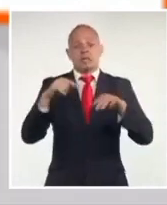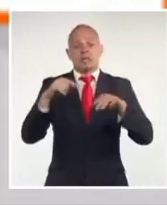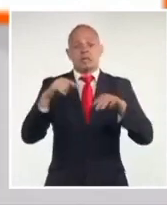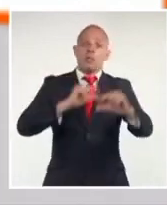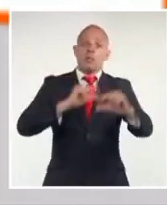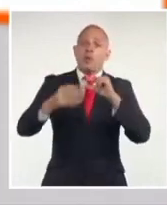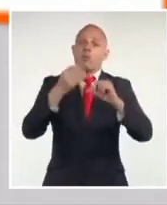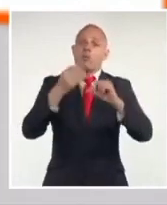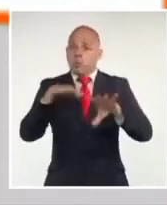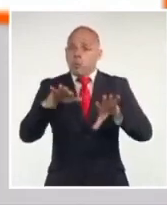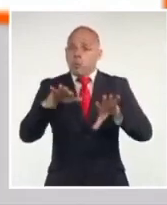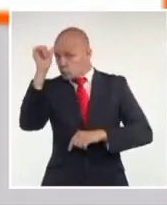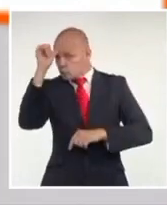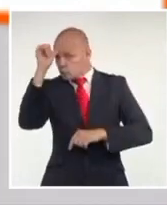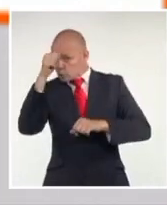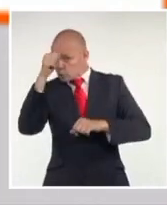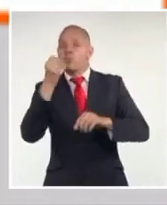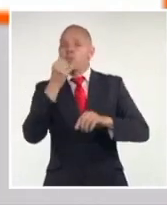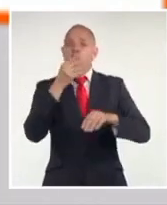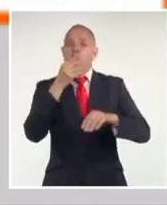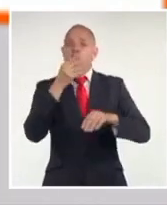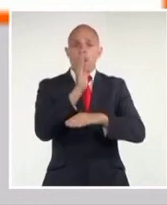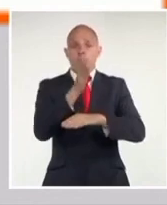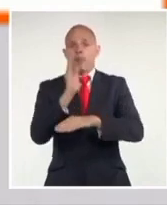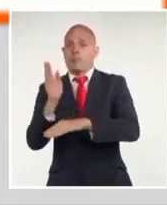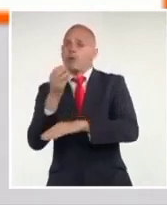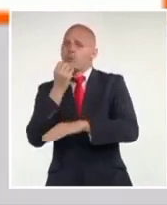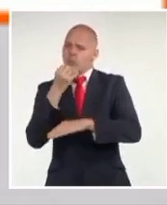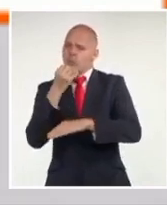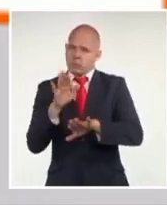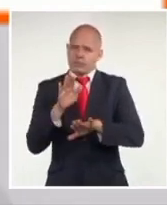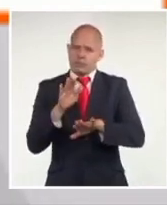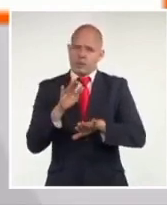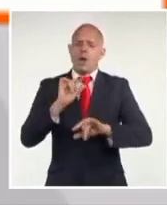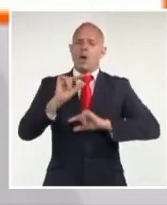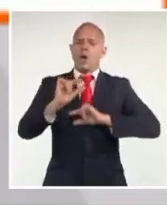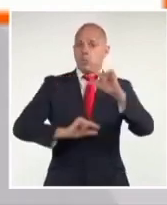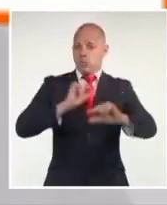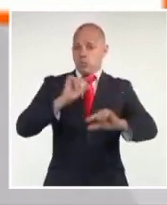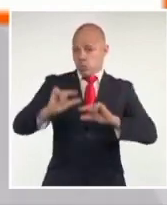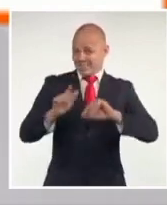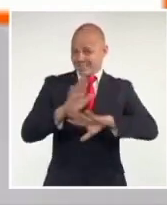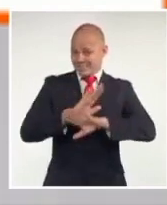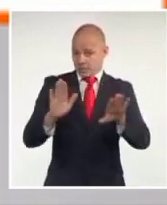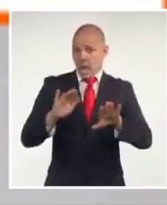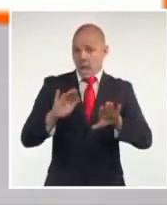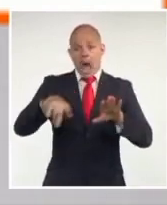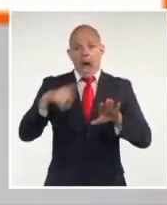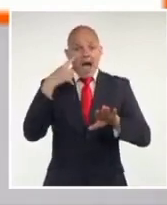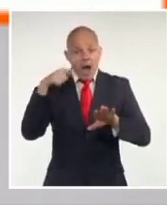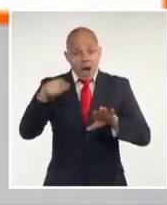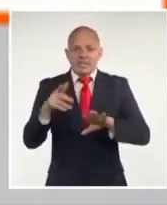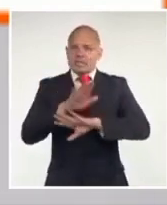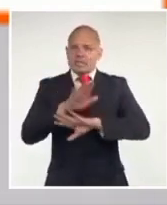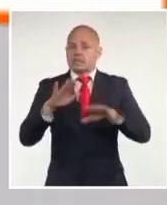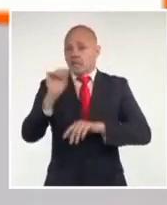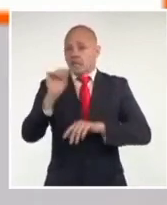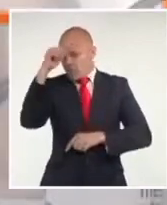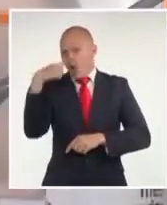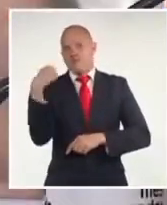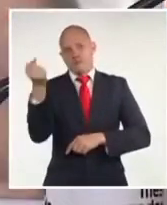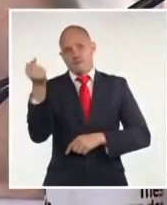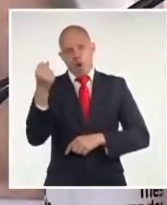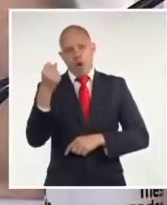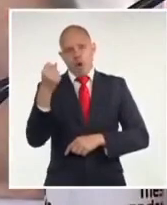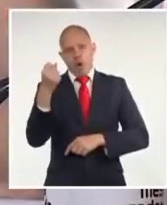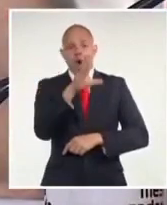ido sustituyendo a la variante notificada en Sudáfrica rápidamente. Y si entra a otra